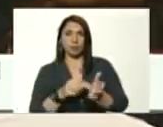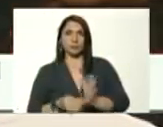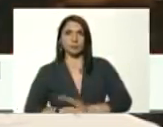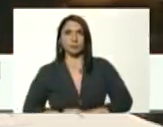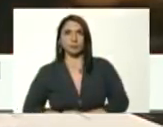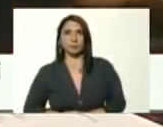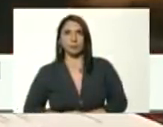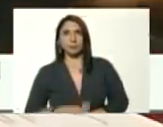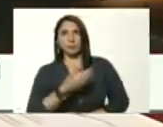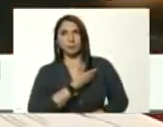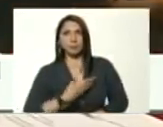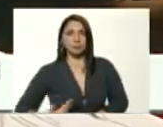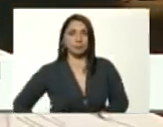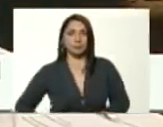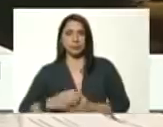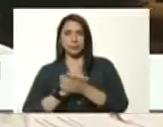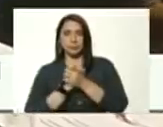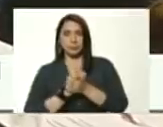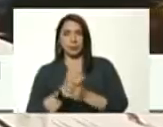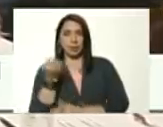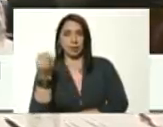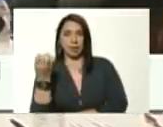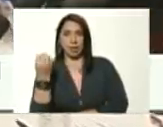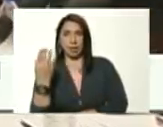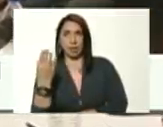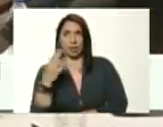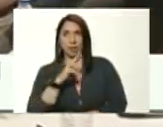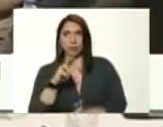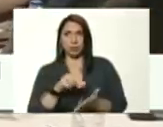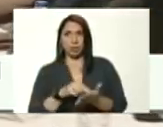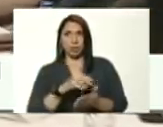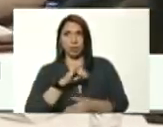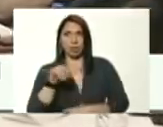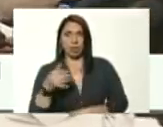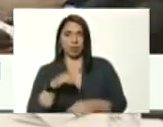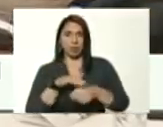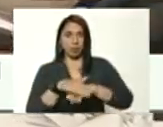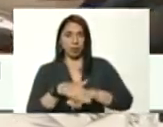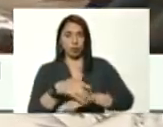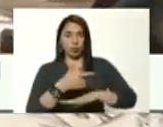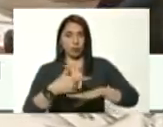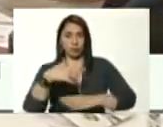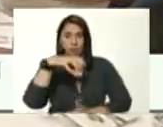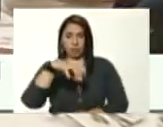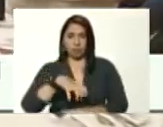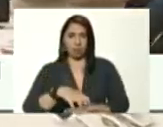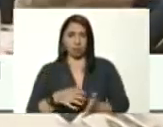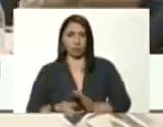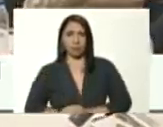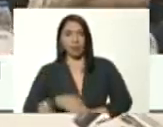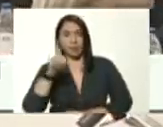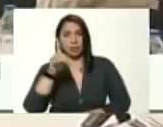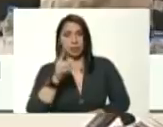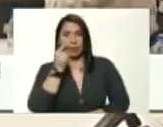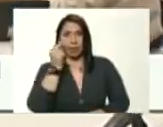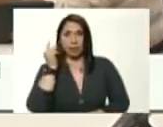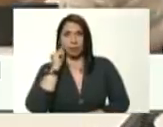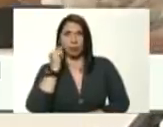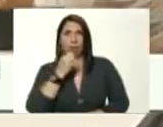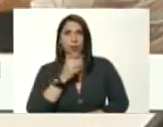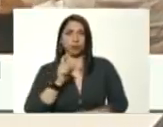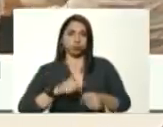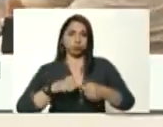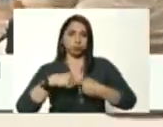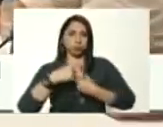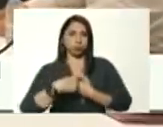el presidente y colega de la asamblea nacional horacio rodríguez gobernador del estado diputados miembros de la comisión